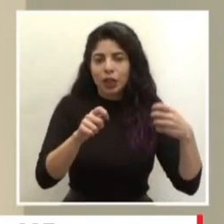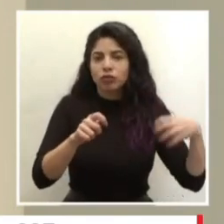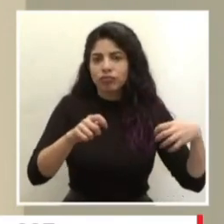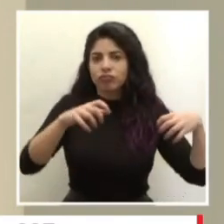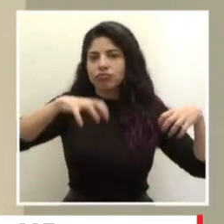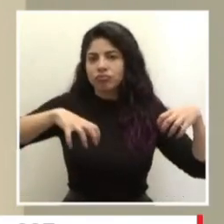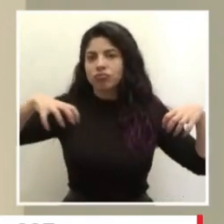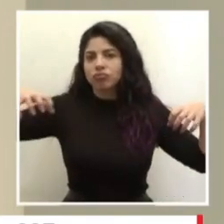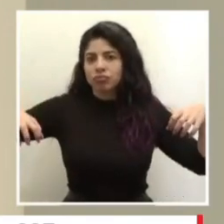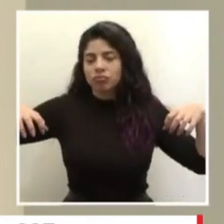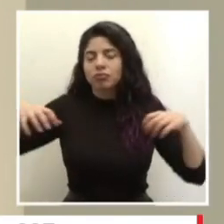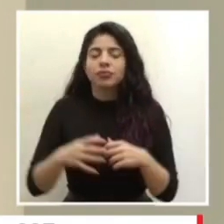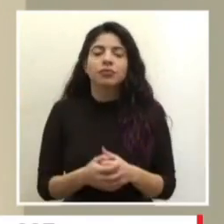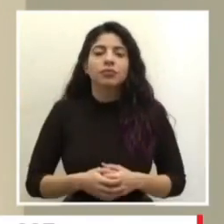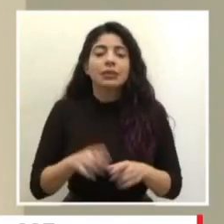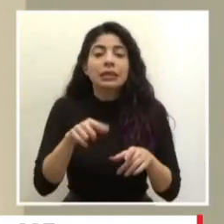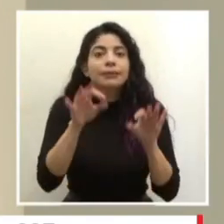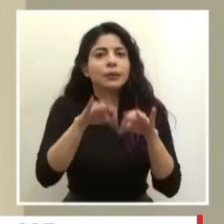indicar que